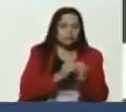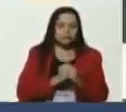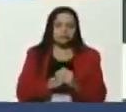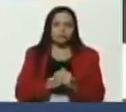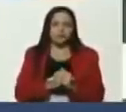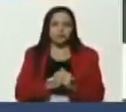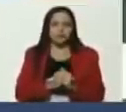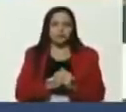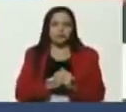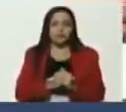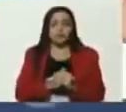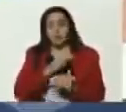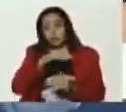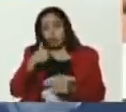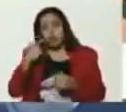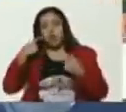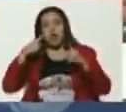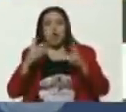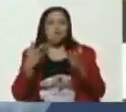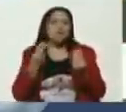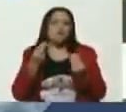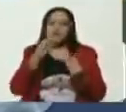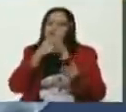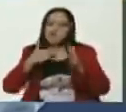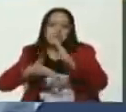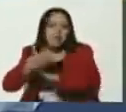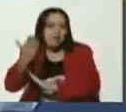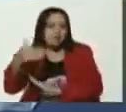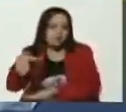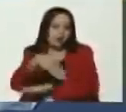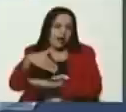A nosotros quizás nos ocurrió que muchos no salieron ese día.